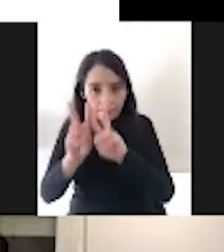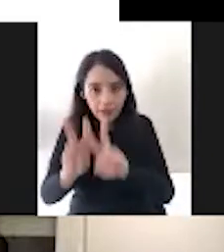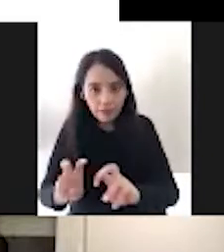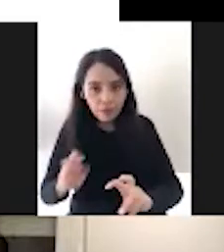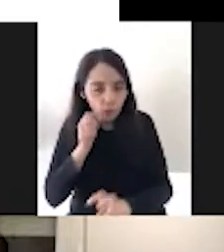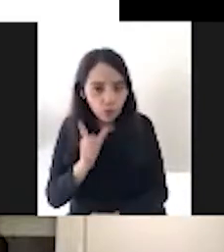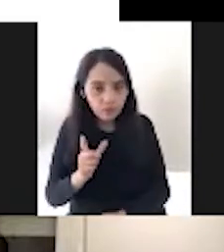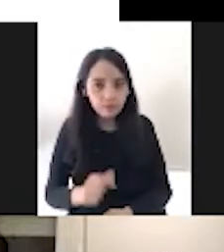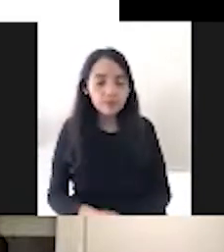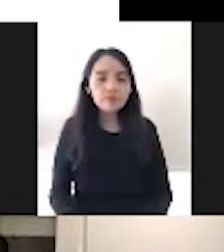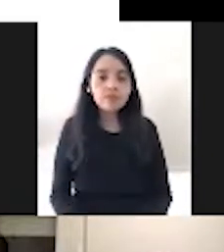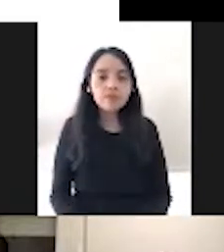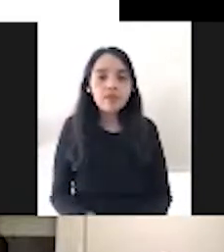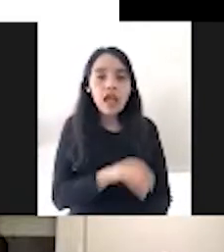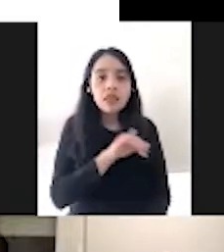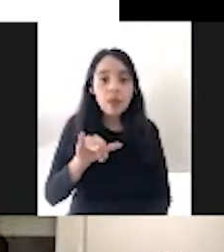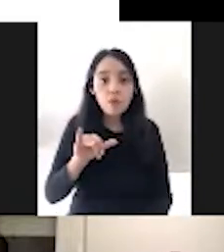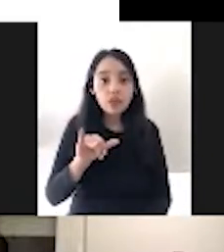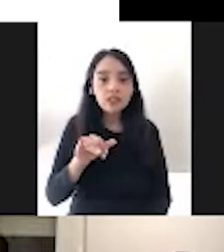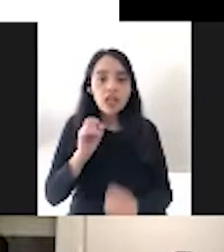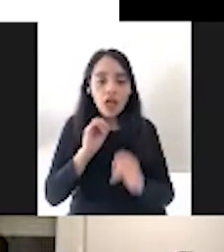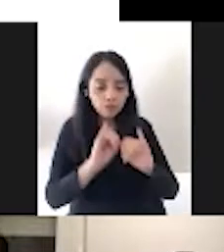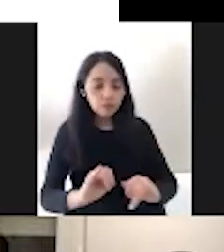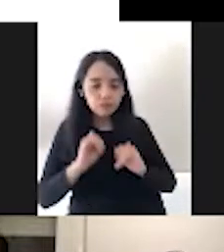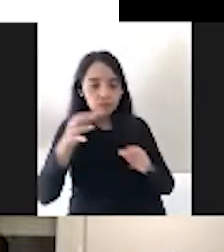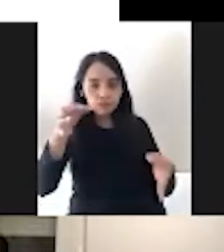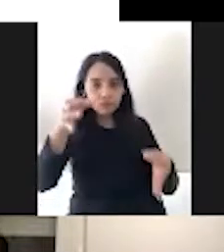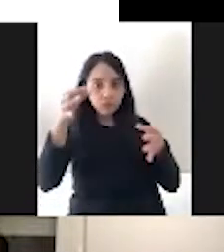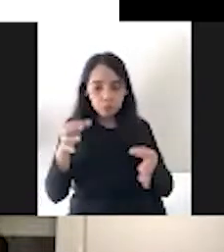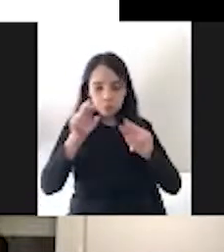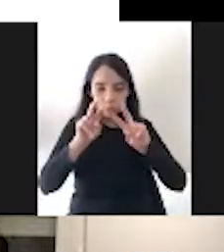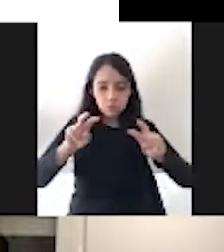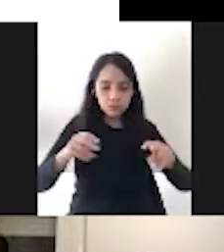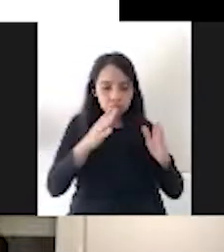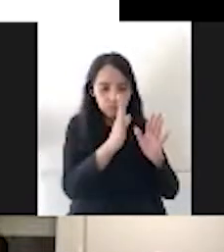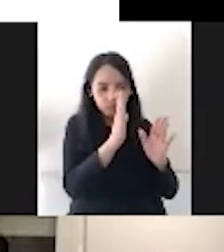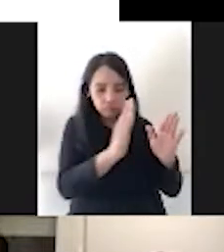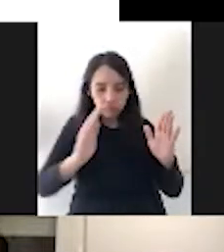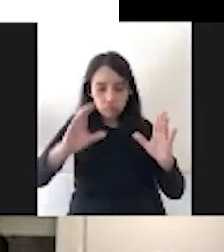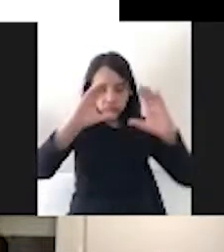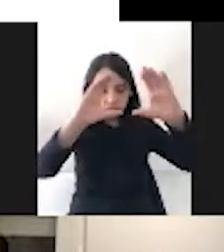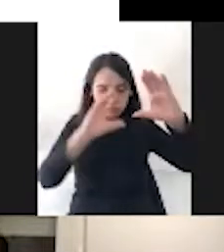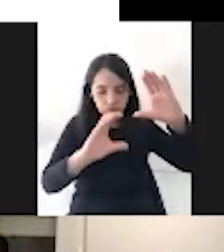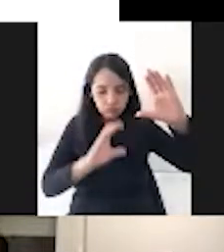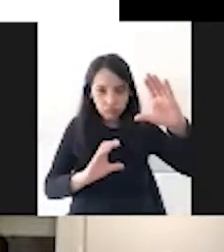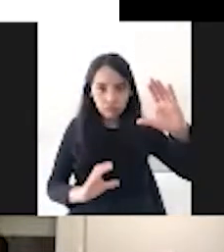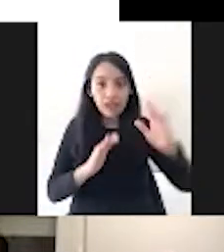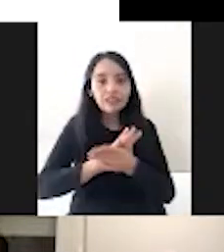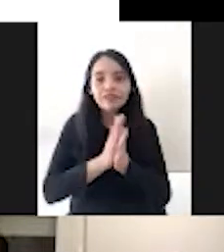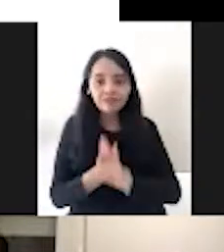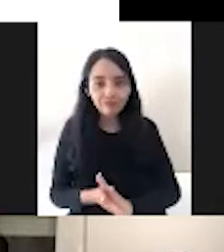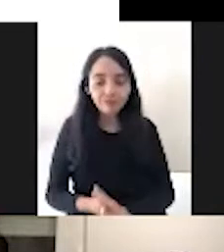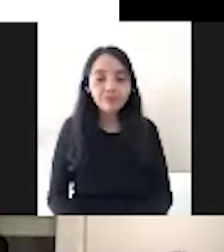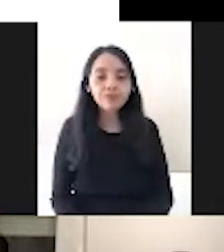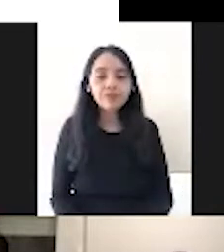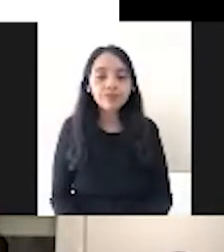después vino el análisis de la información, organizar la información y categorizarla, en fin. En cuanto a